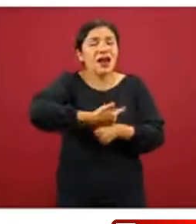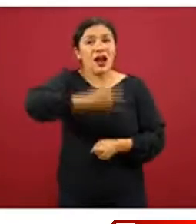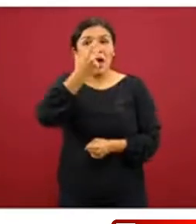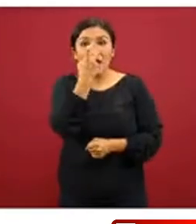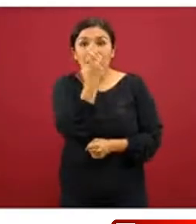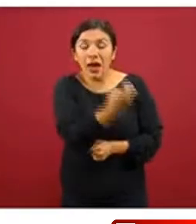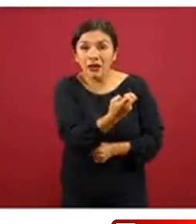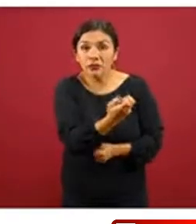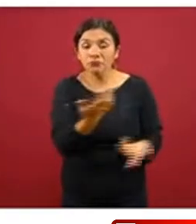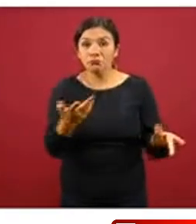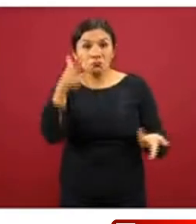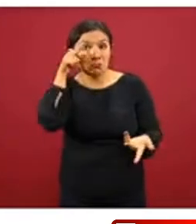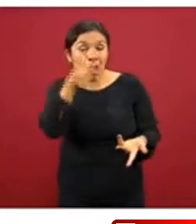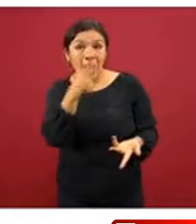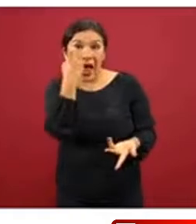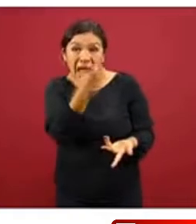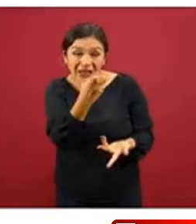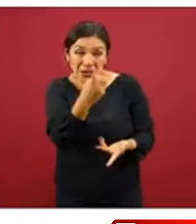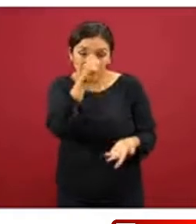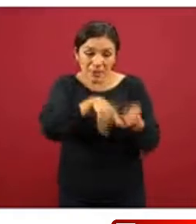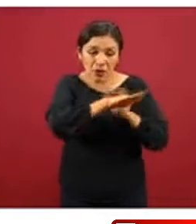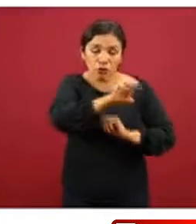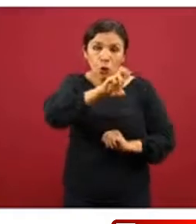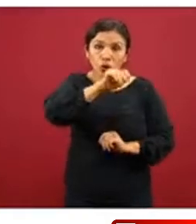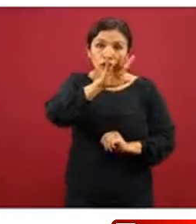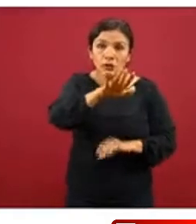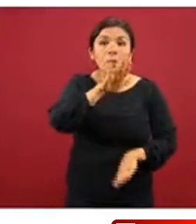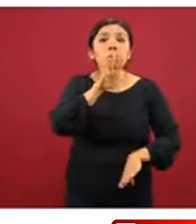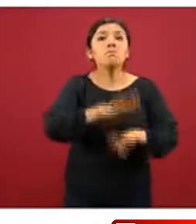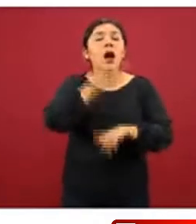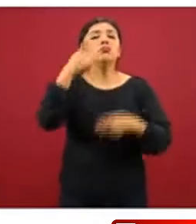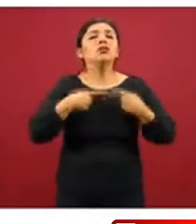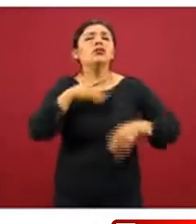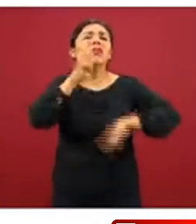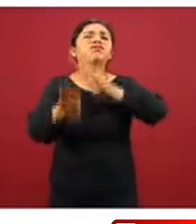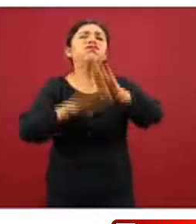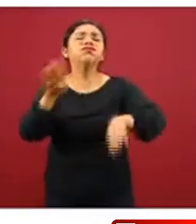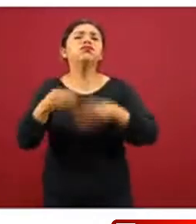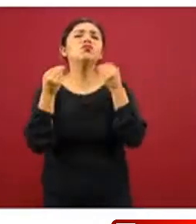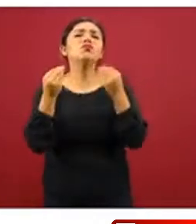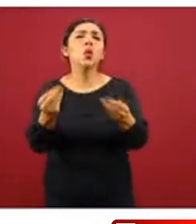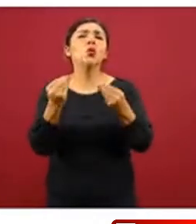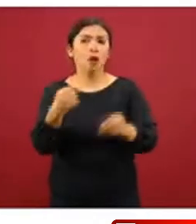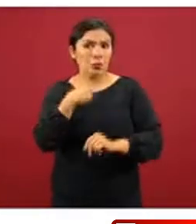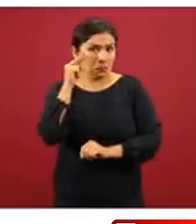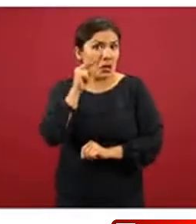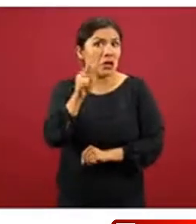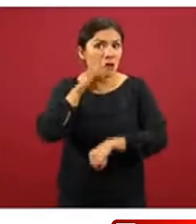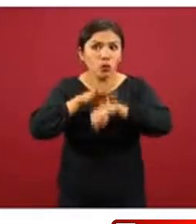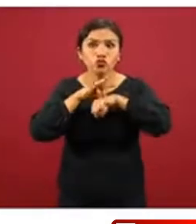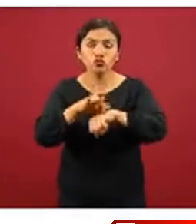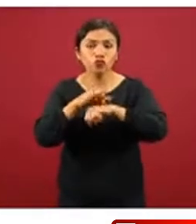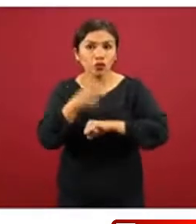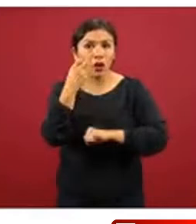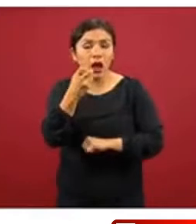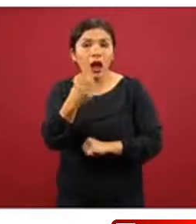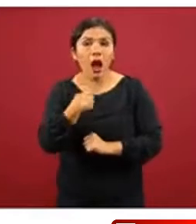Es evidente que después de esto la mortalidad subió. Mucha gente, nos tocó verlo en